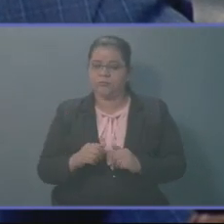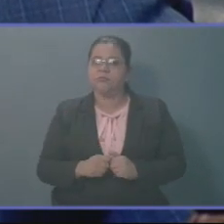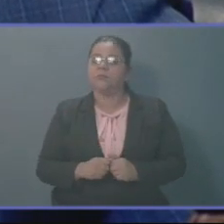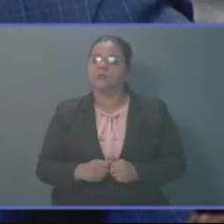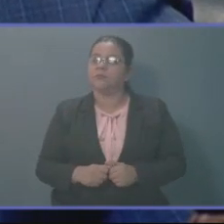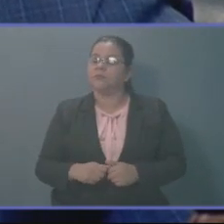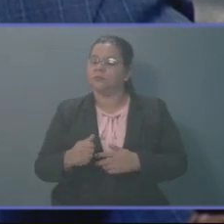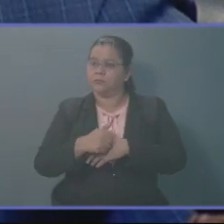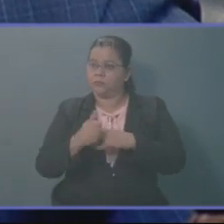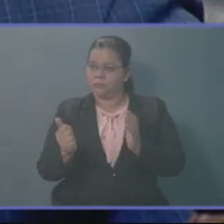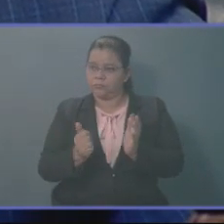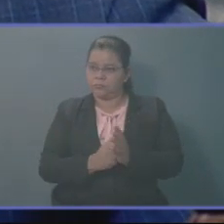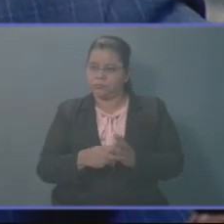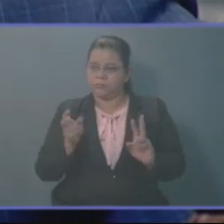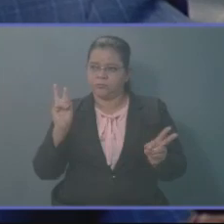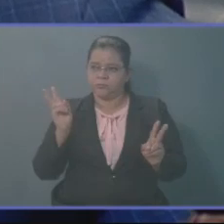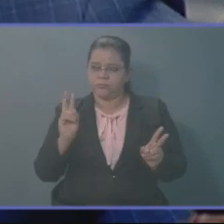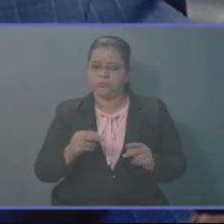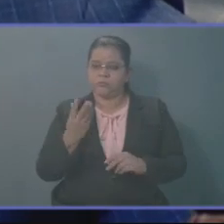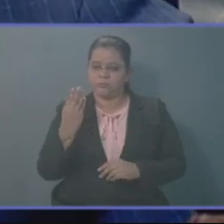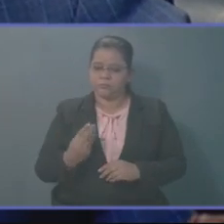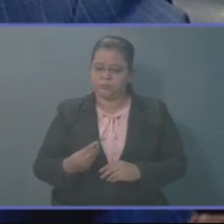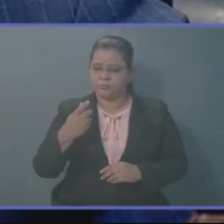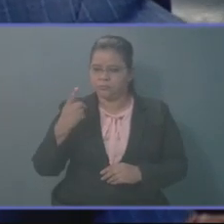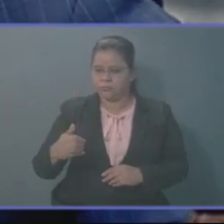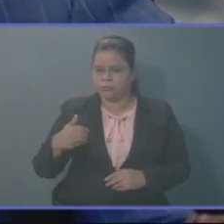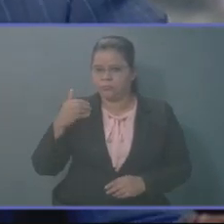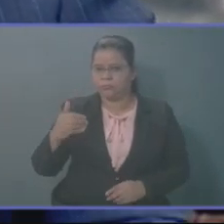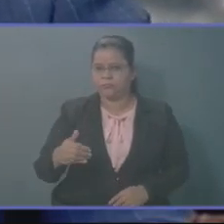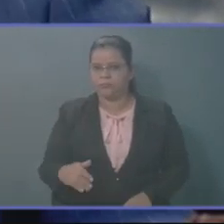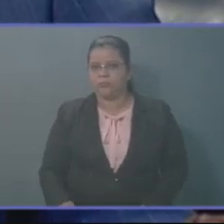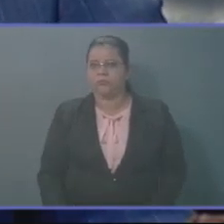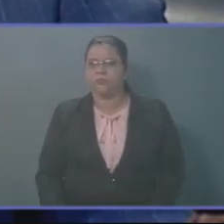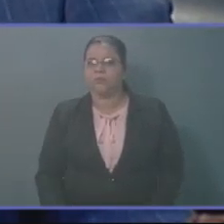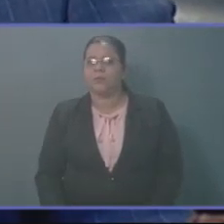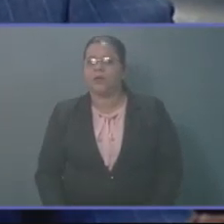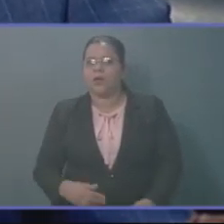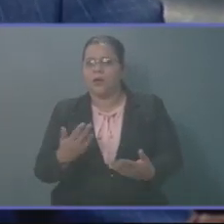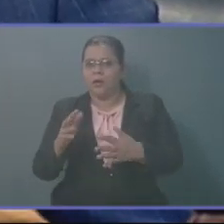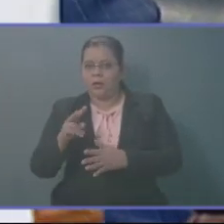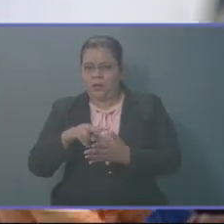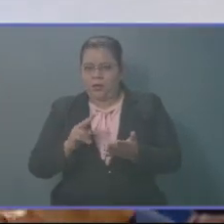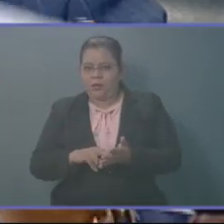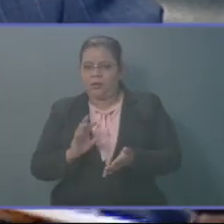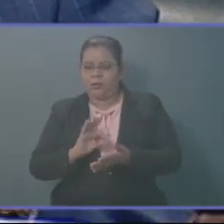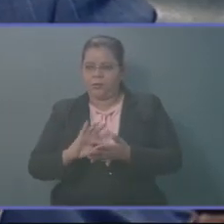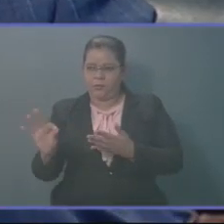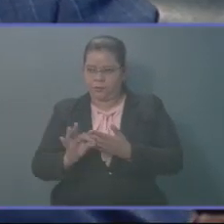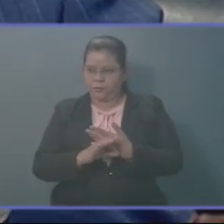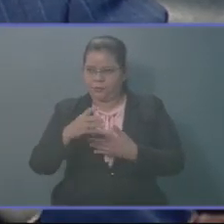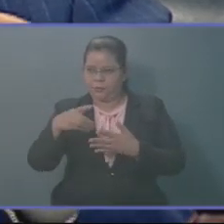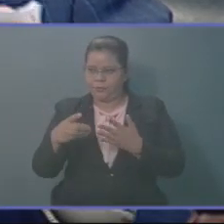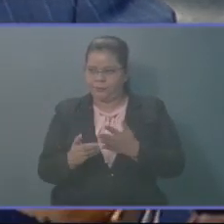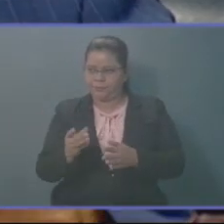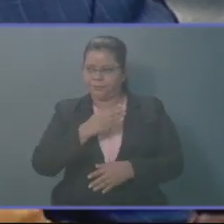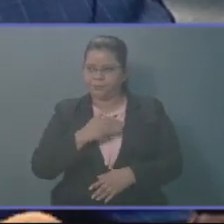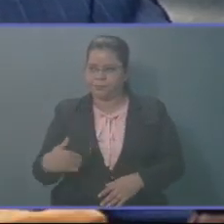Palacio Legislativo, San Salvador, a los días tal del año 2020. Leído dictamen y proyecto de decreto, señor presidente.